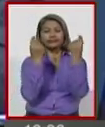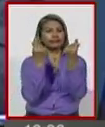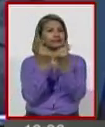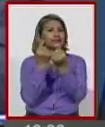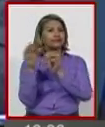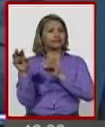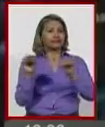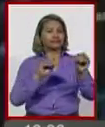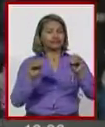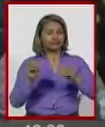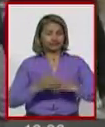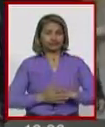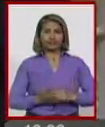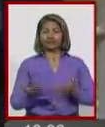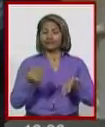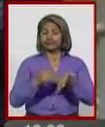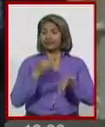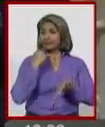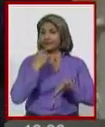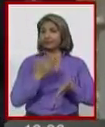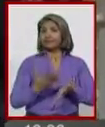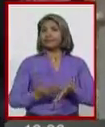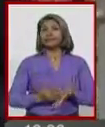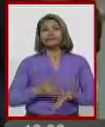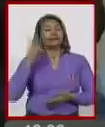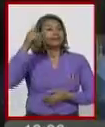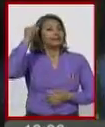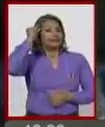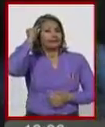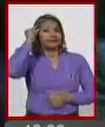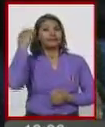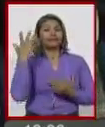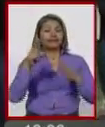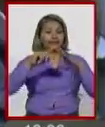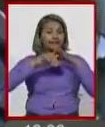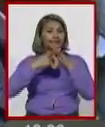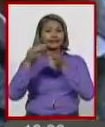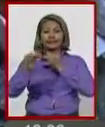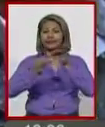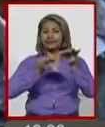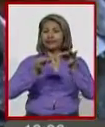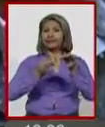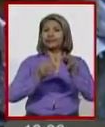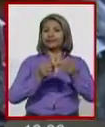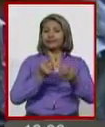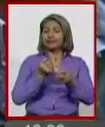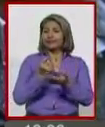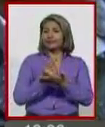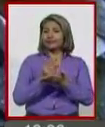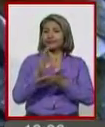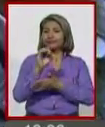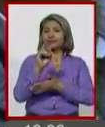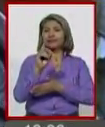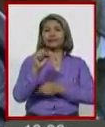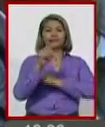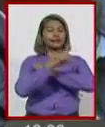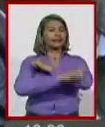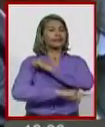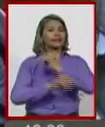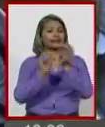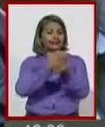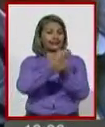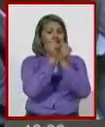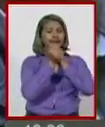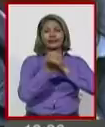sectores movilizados. Reiteró la disposición del gobierno en iniciar la socialización y debate del Código del Sistema Penal